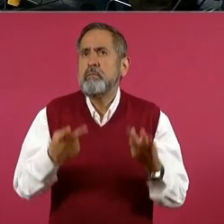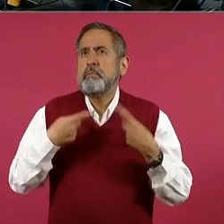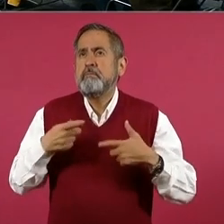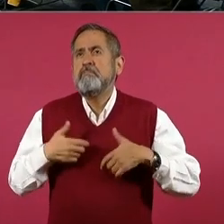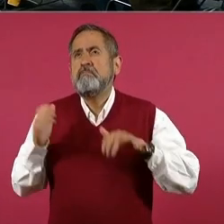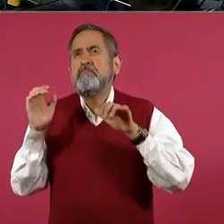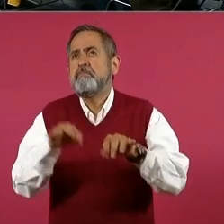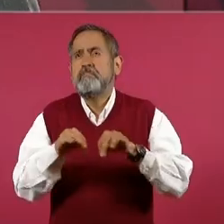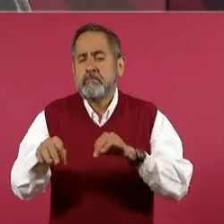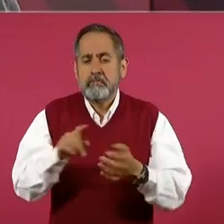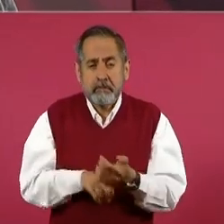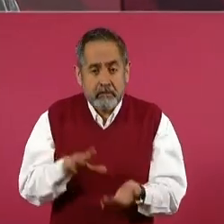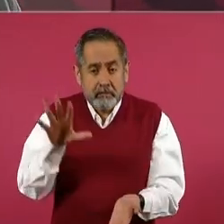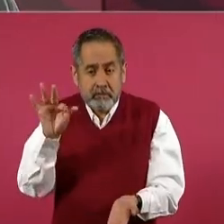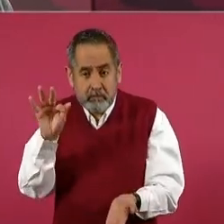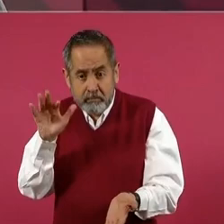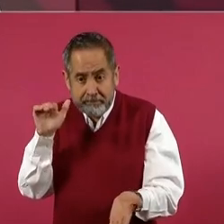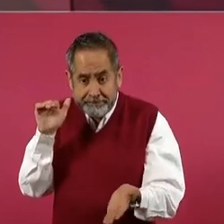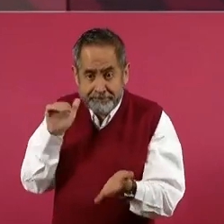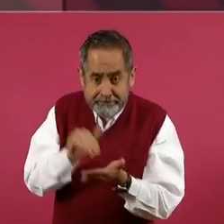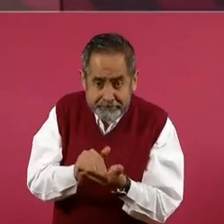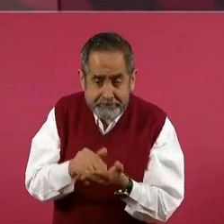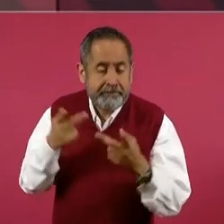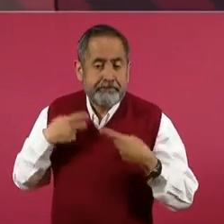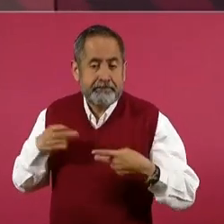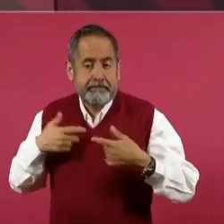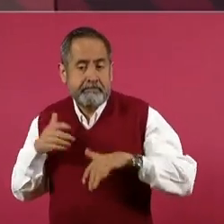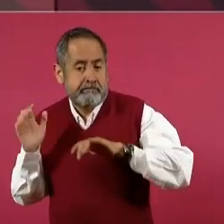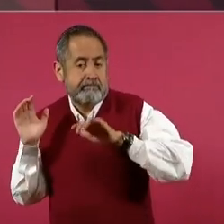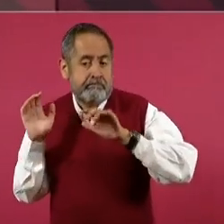tener hasta 40,000 trabajadores.